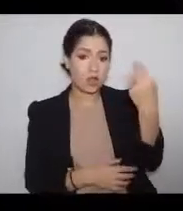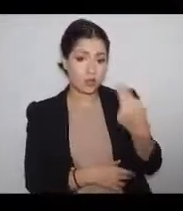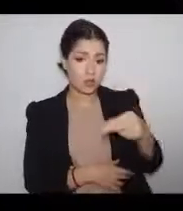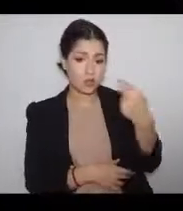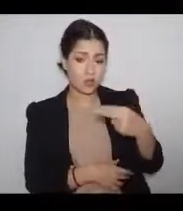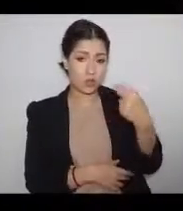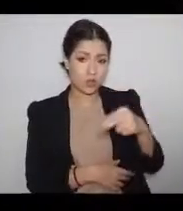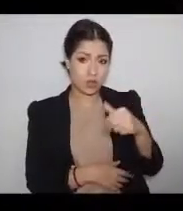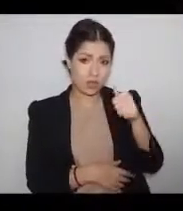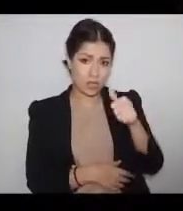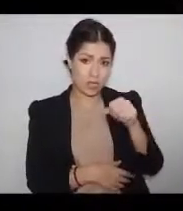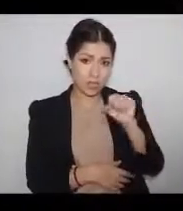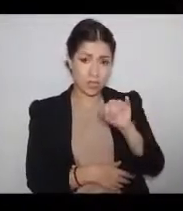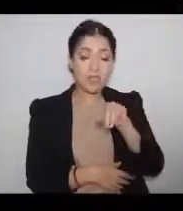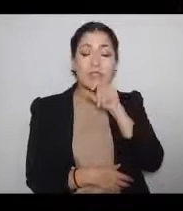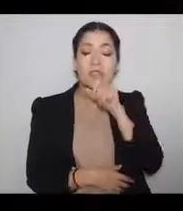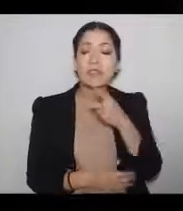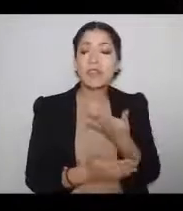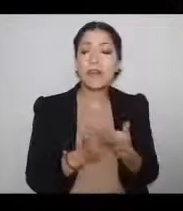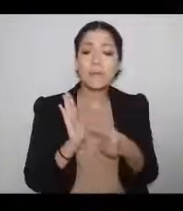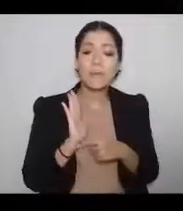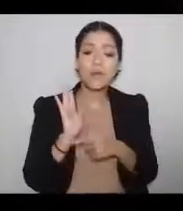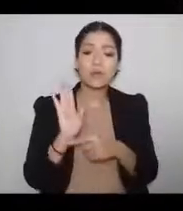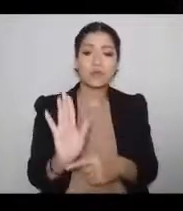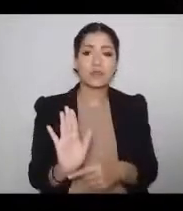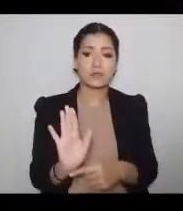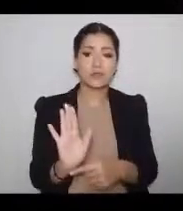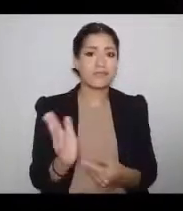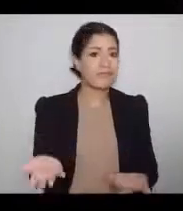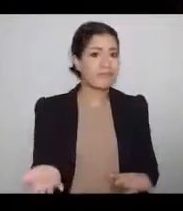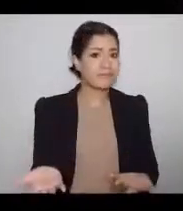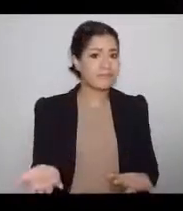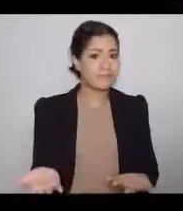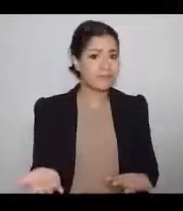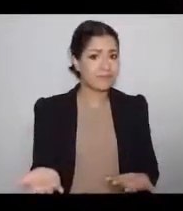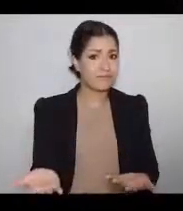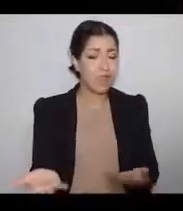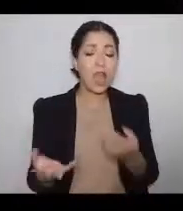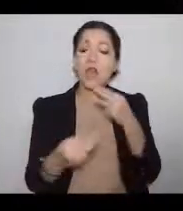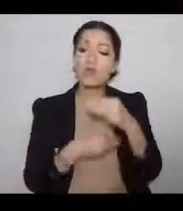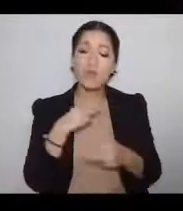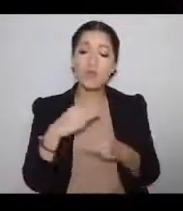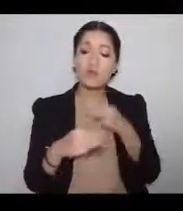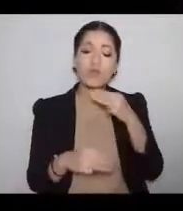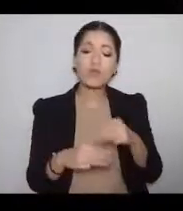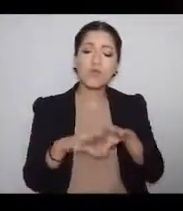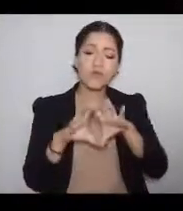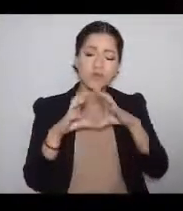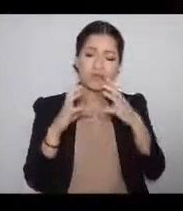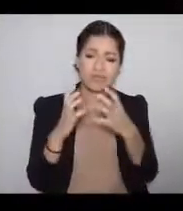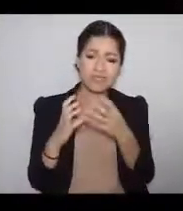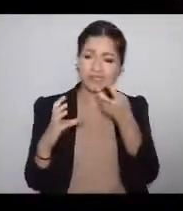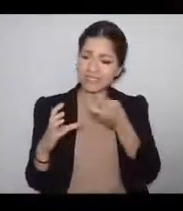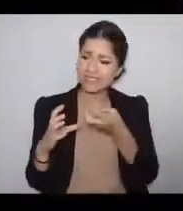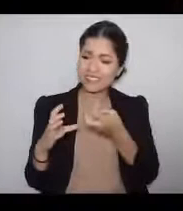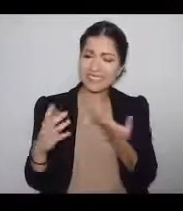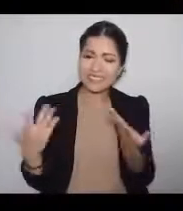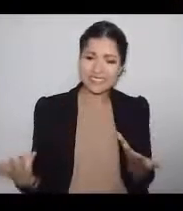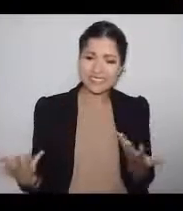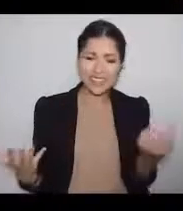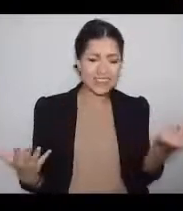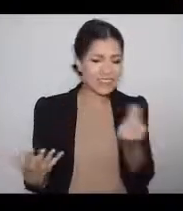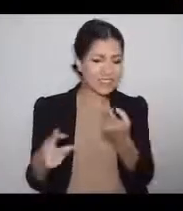Los números sirven igual para todos los planetas, siempre. El mundo es matemático, acuérdate de